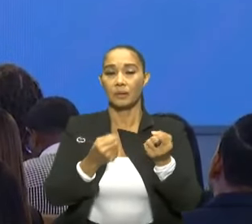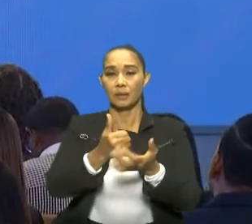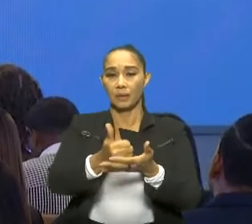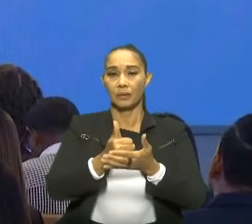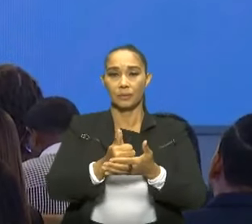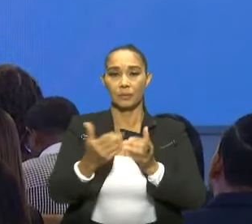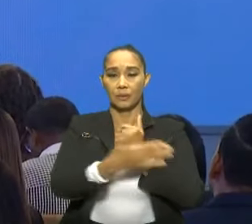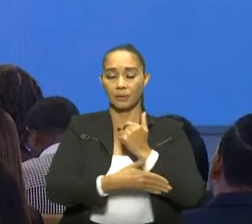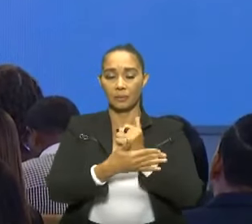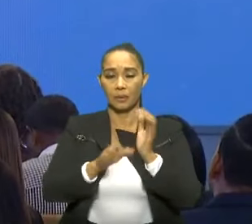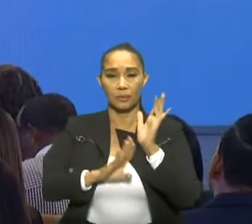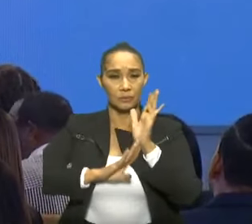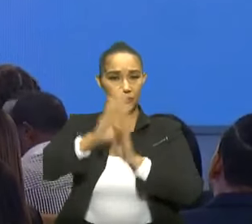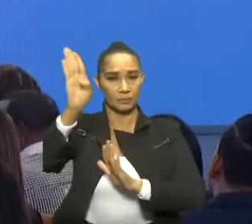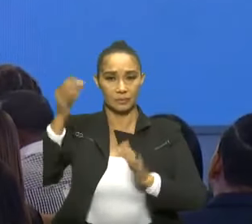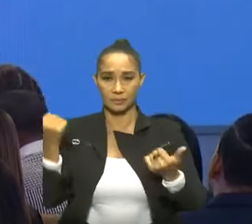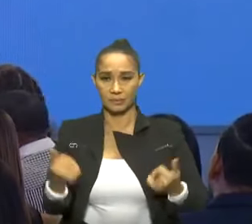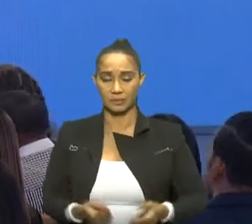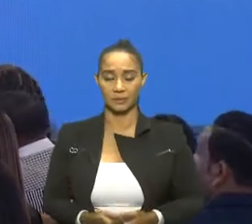que el país siga avanzando.